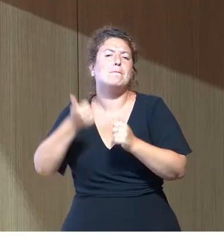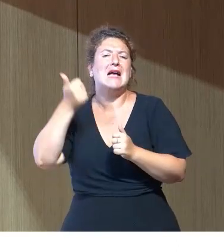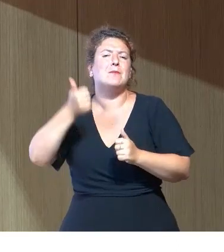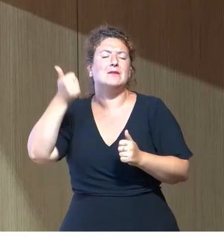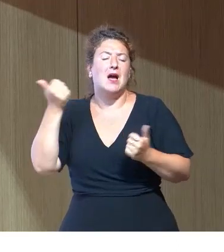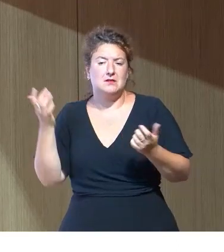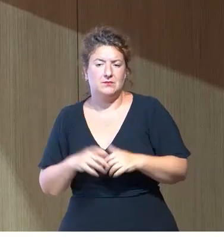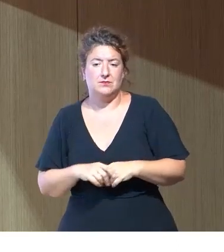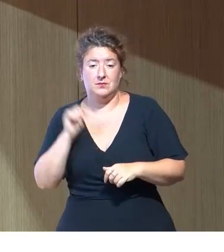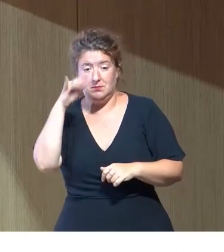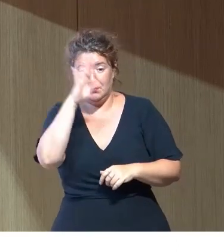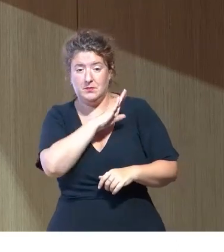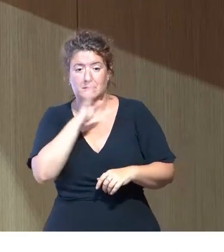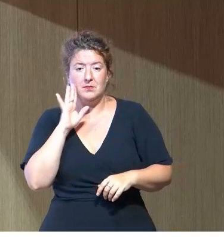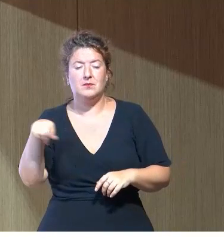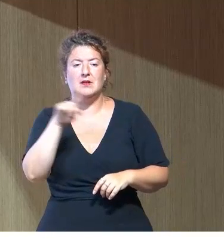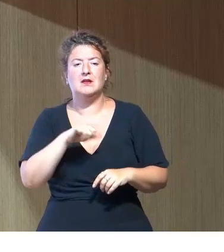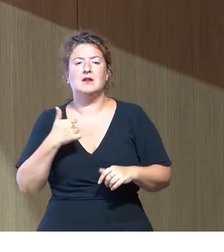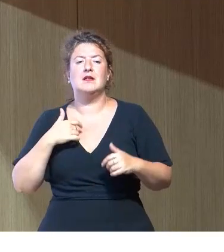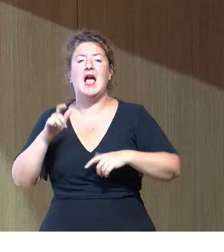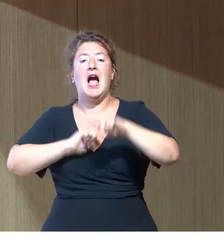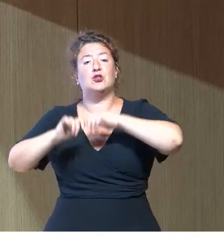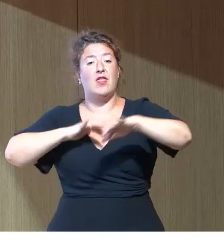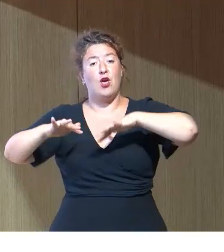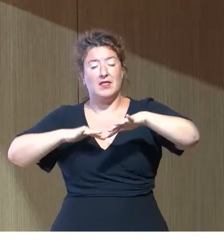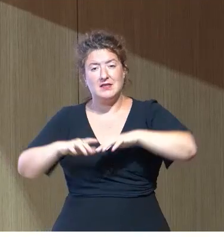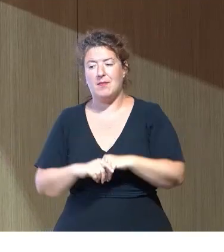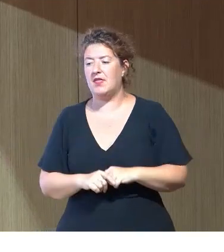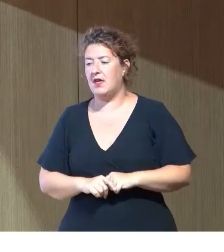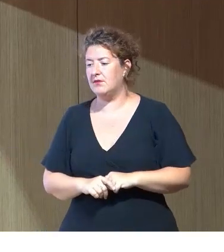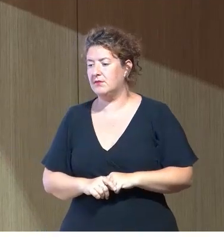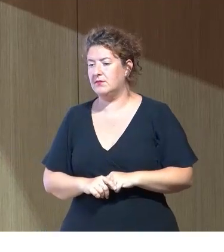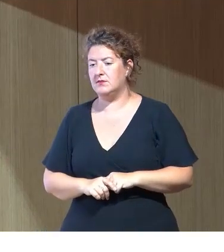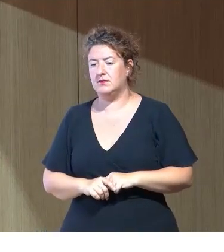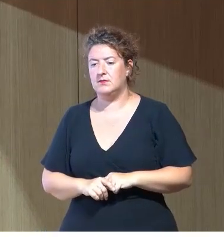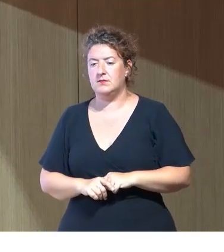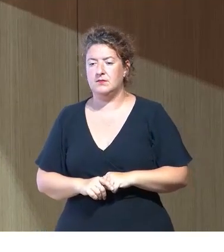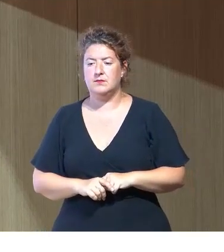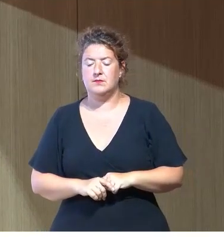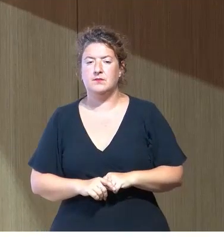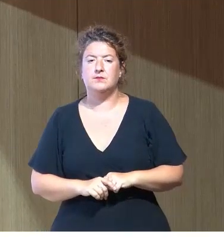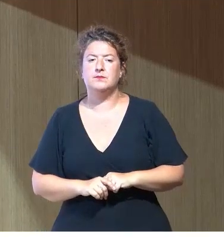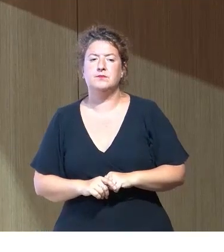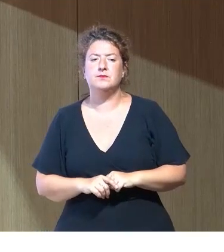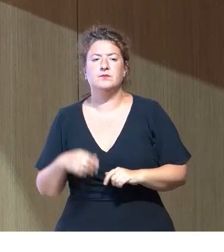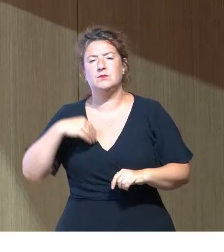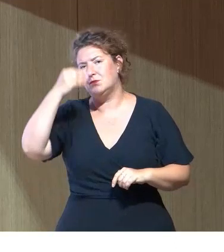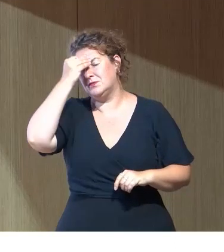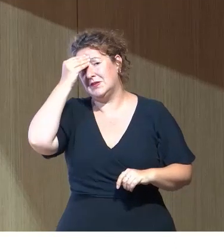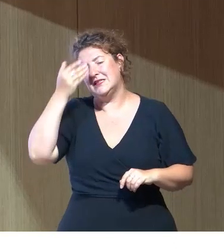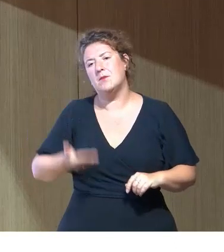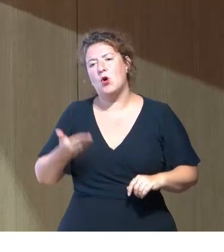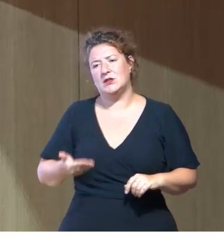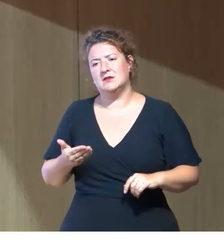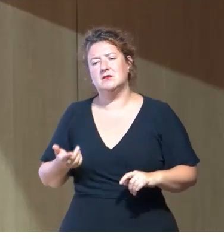están aquí sus padres y madres también las entidades de movimiento de la discapacidad y otras muchas instituciones yo creo que también Es importante